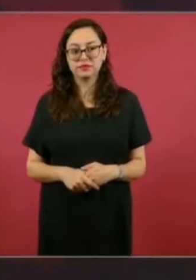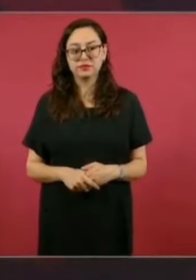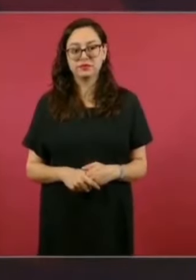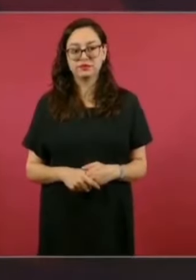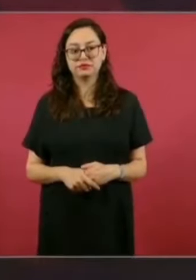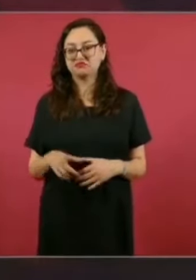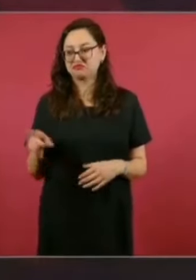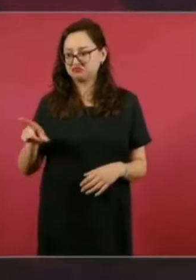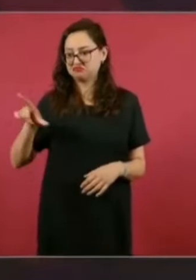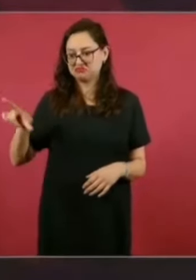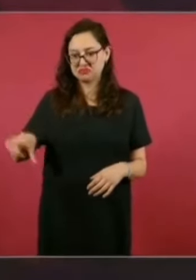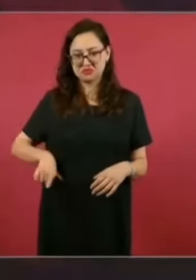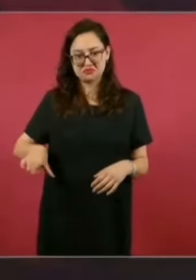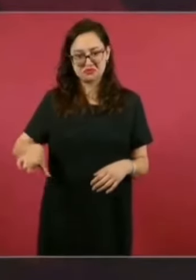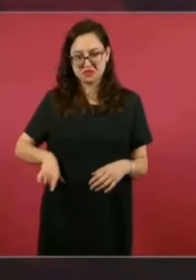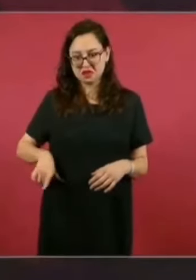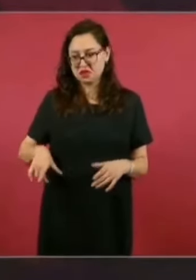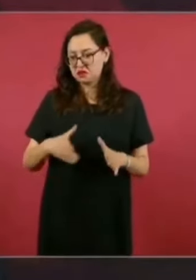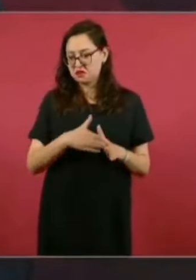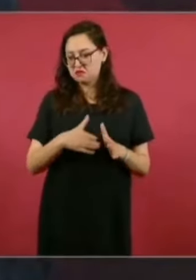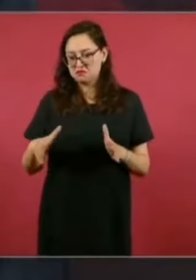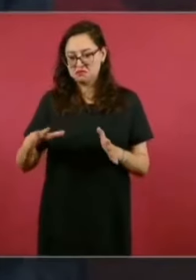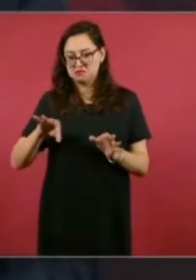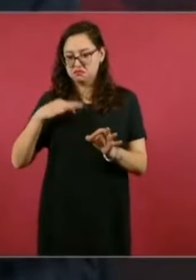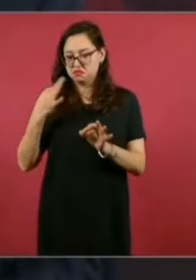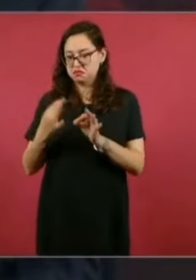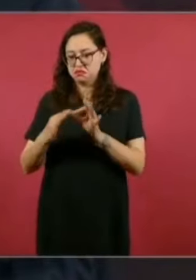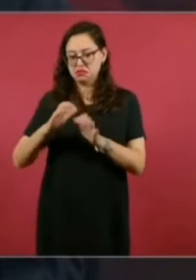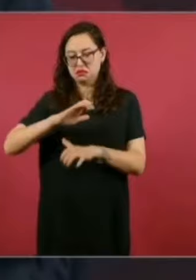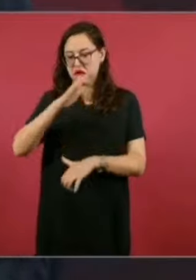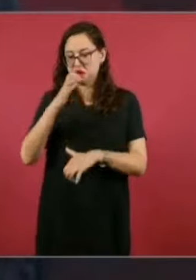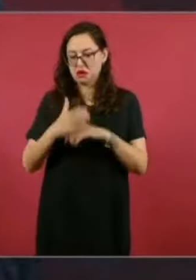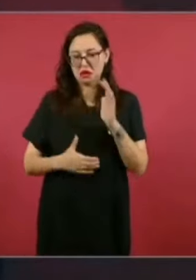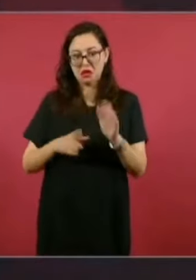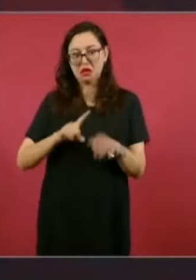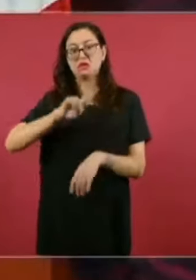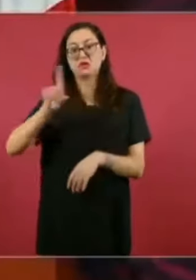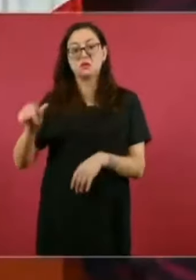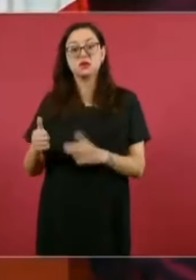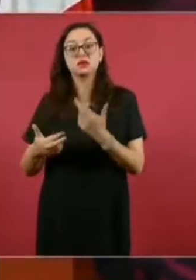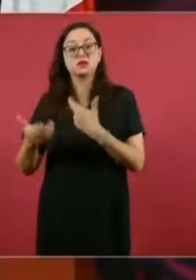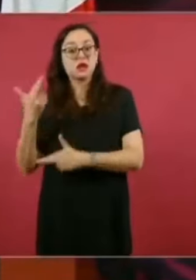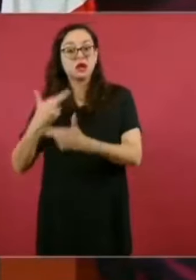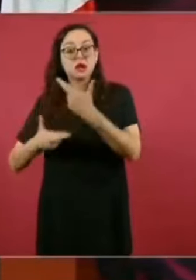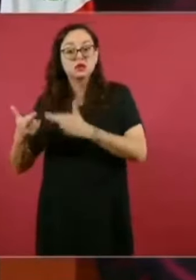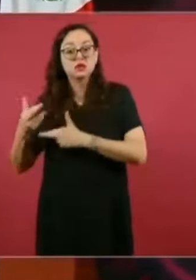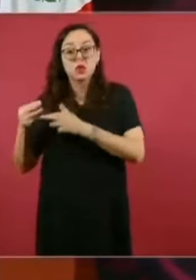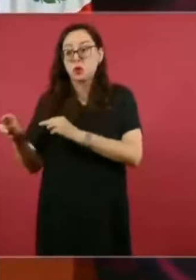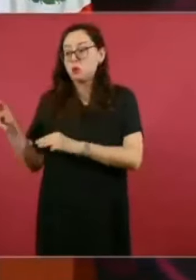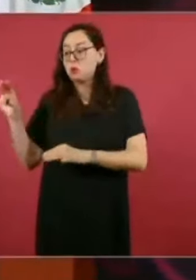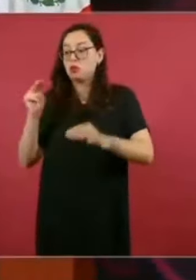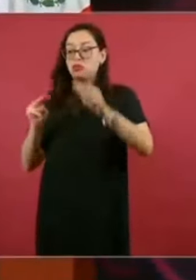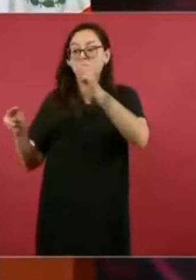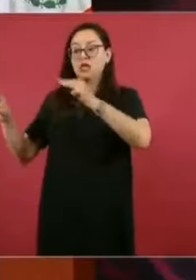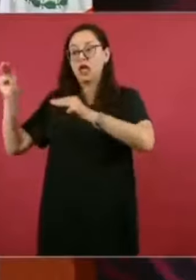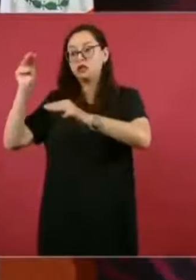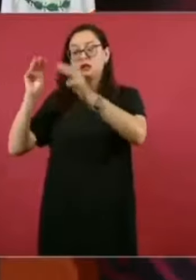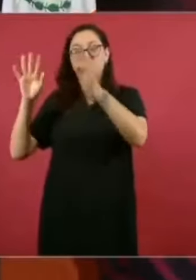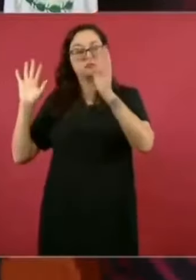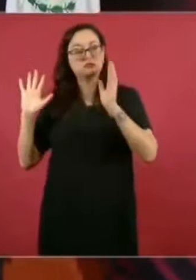terminó su mandato, se fue a vivir a su pueblo, a la sierra. Aribeche.